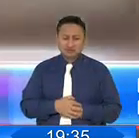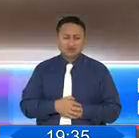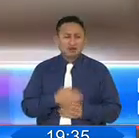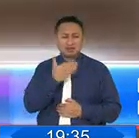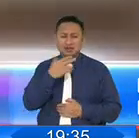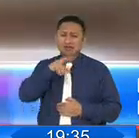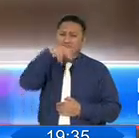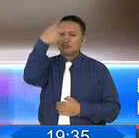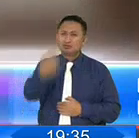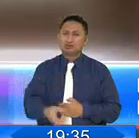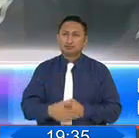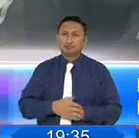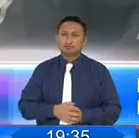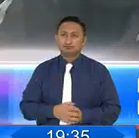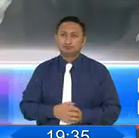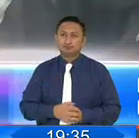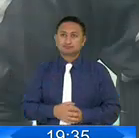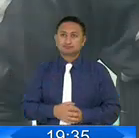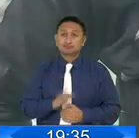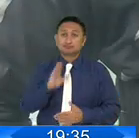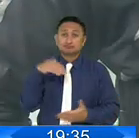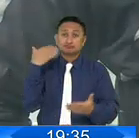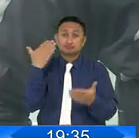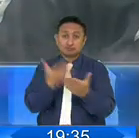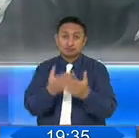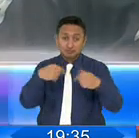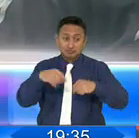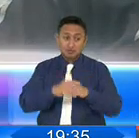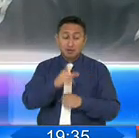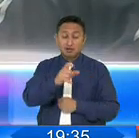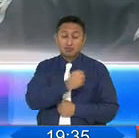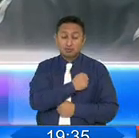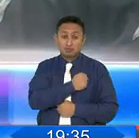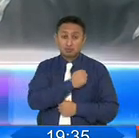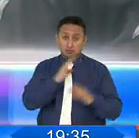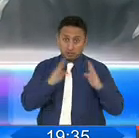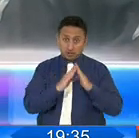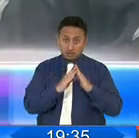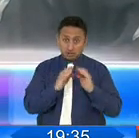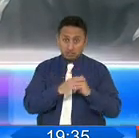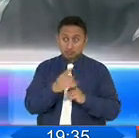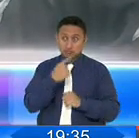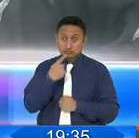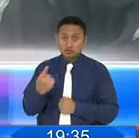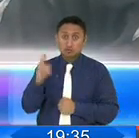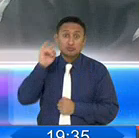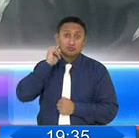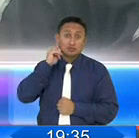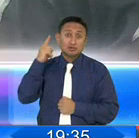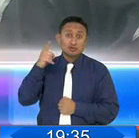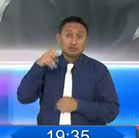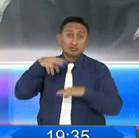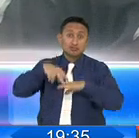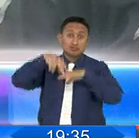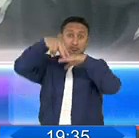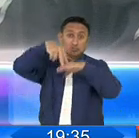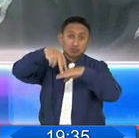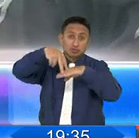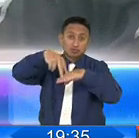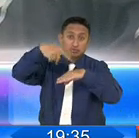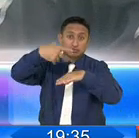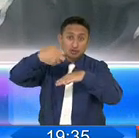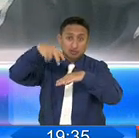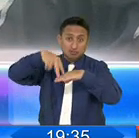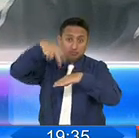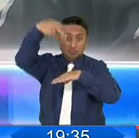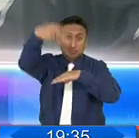su existencia. Acudimos y tomamos contacto con el dueño de casa, quien nos manifestó que había una menor que estaba subida en la terraza y que